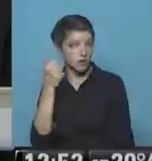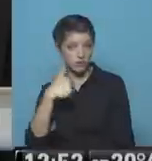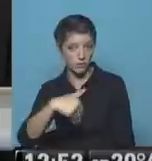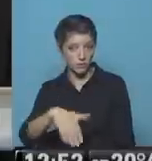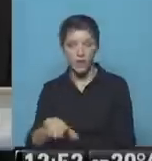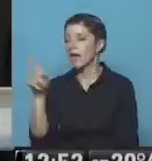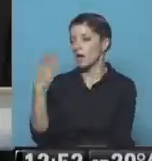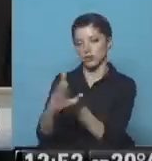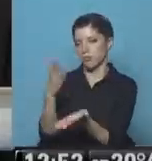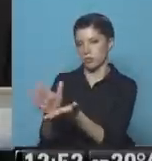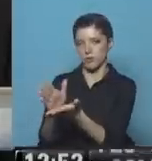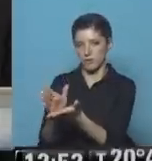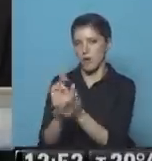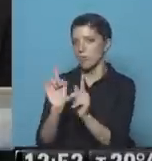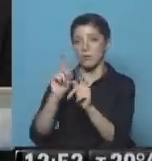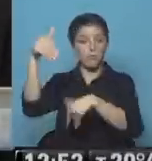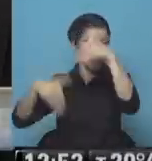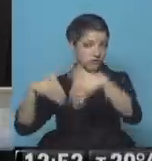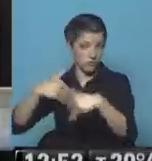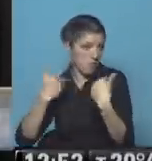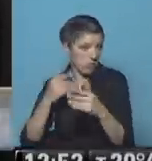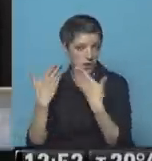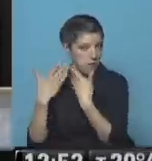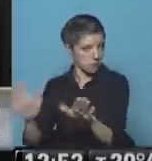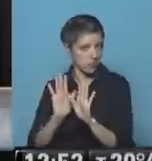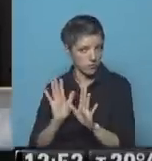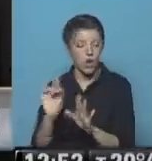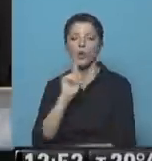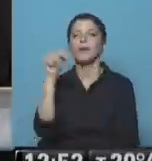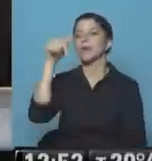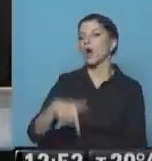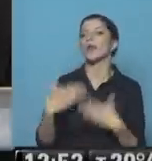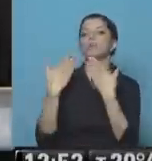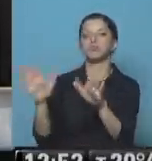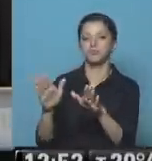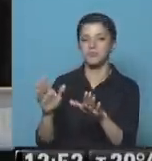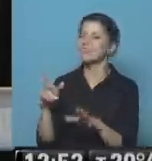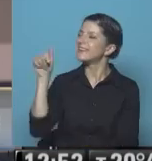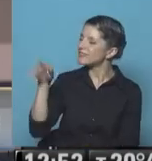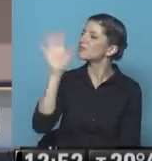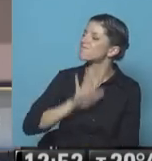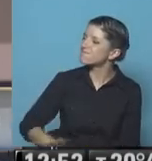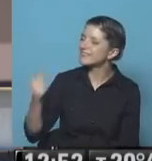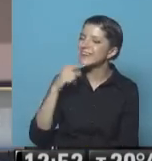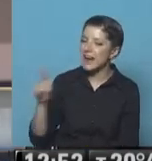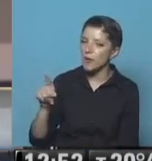encima se lo sacaban de encima por el proceso electoral mismo. Digamos, no es que se lo sacaron de encima sí, a un hombre. Eso es lo raro. Eso es lo raro. Eso es lo raro. A